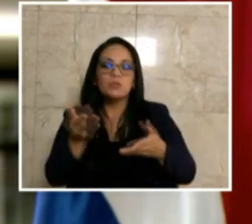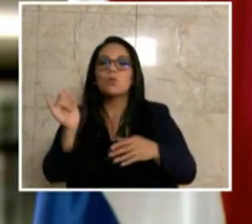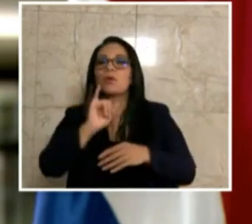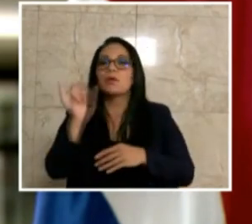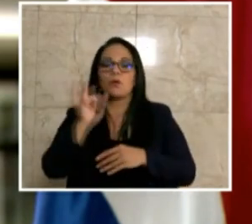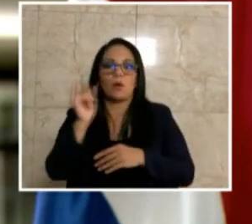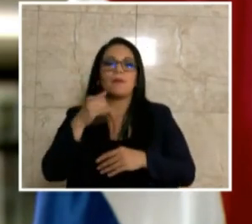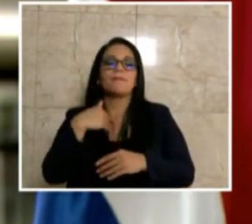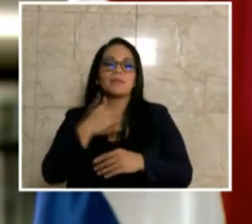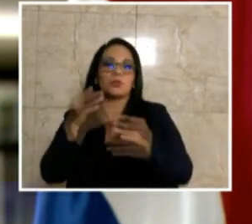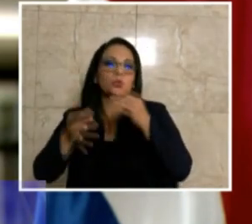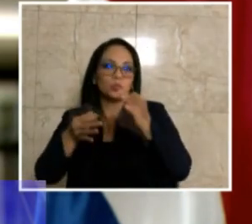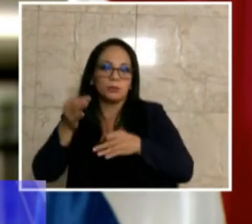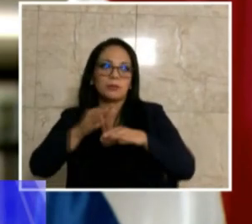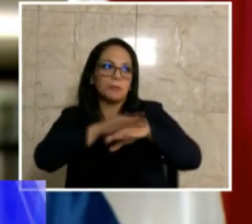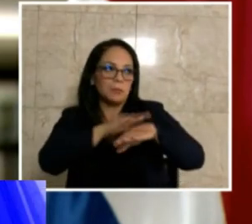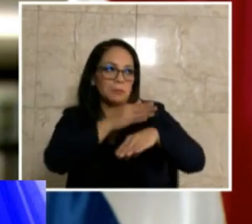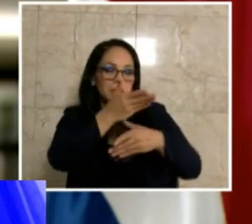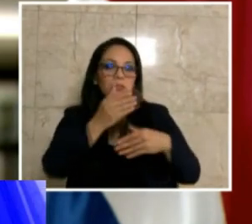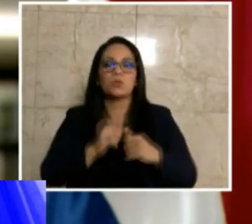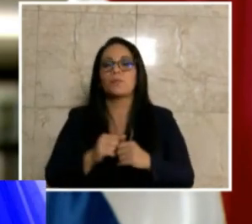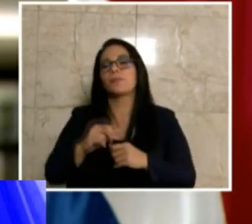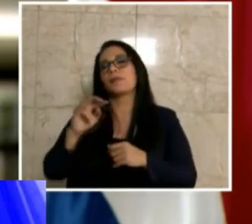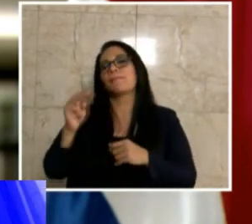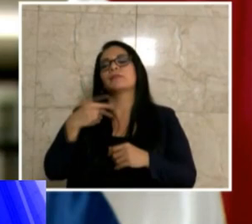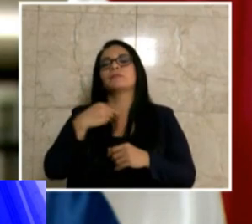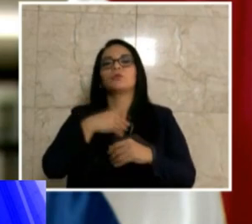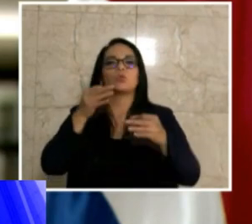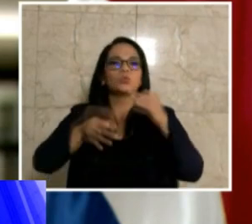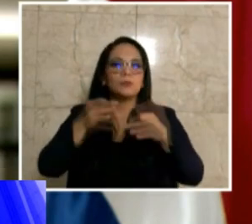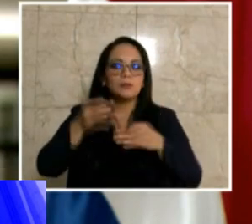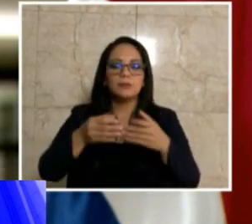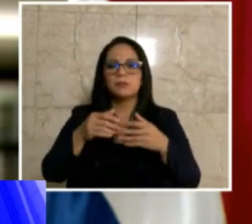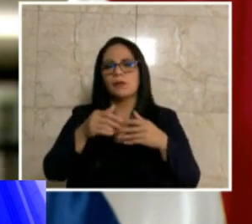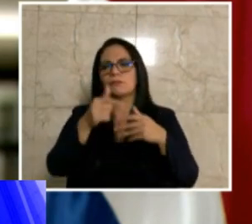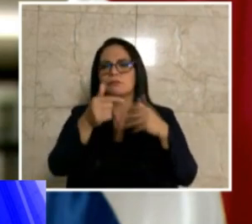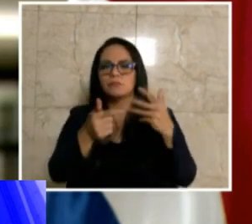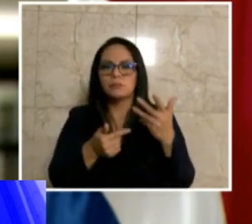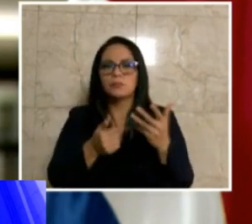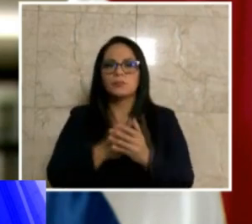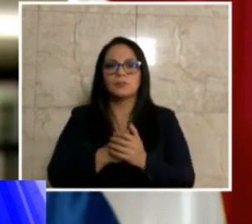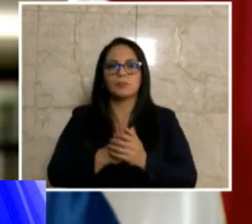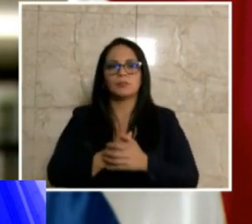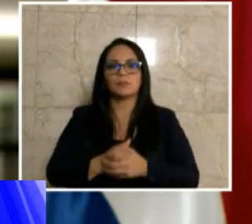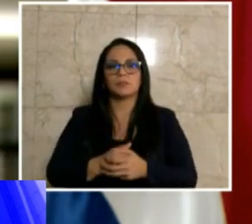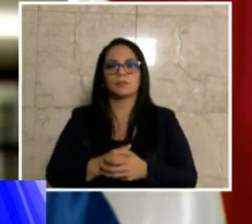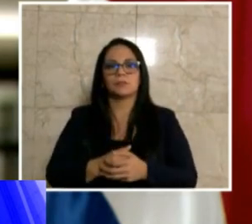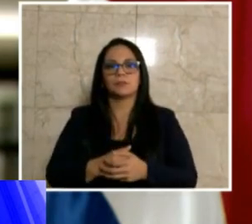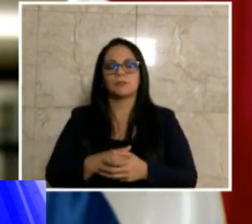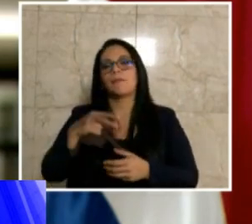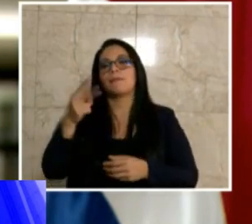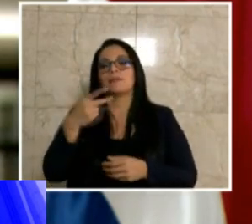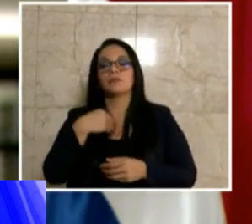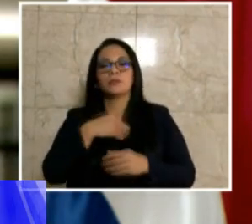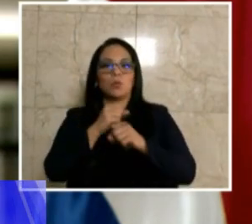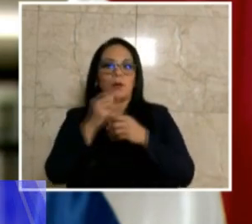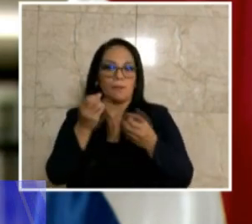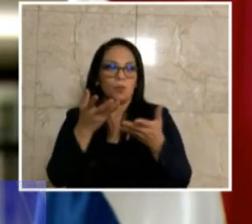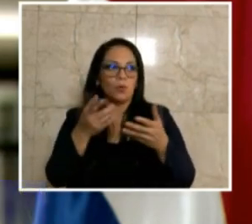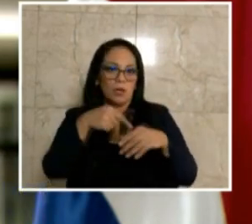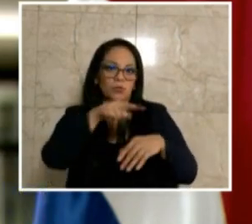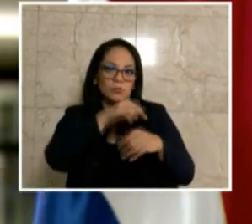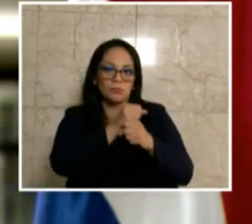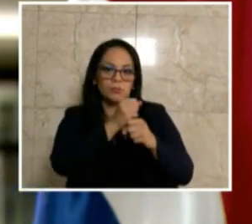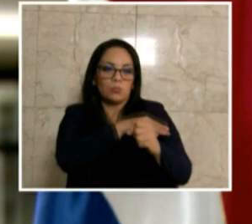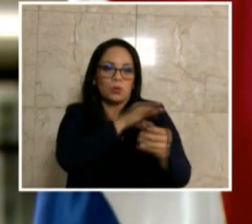el señor ministro de justicia y el viceministro de justicia y el viceministro de seguridad pública